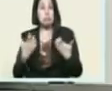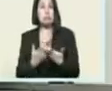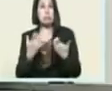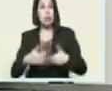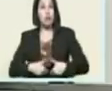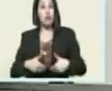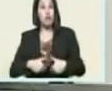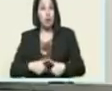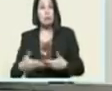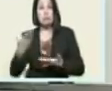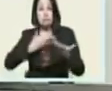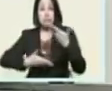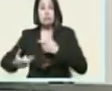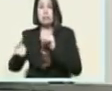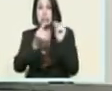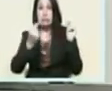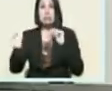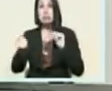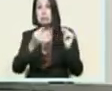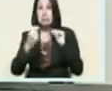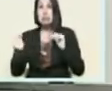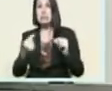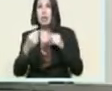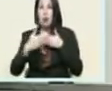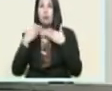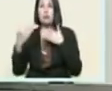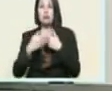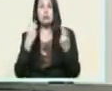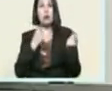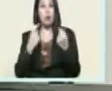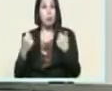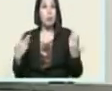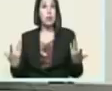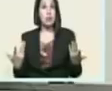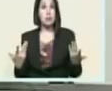todos los días con todos los frentes de guerra y de ataque económico que nos hacen.